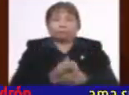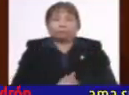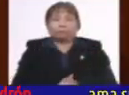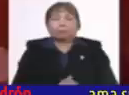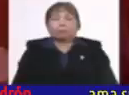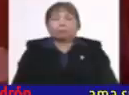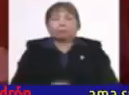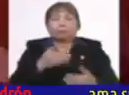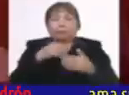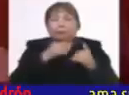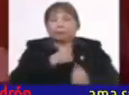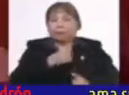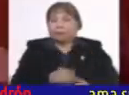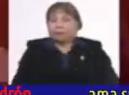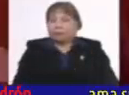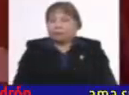del interior